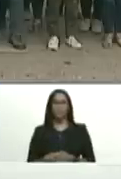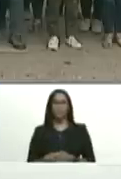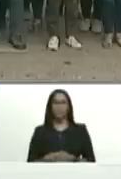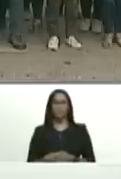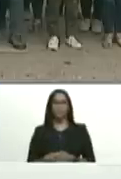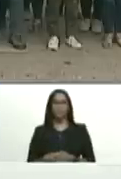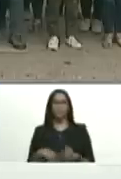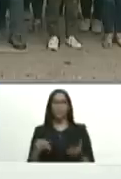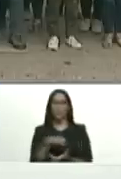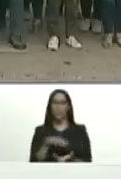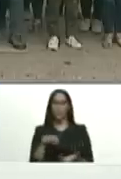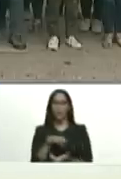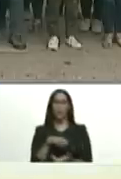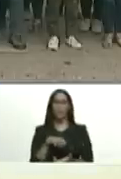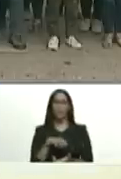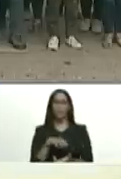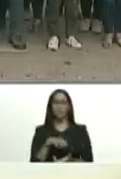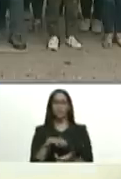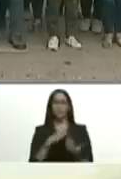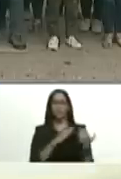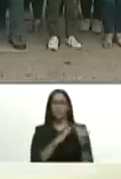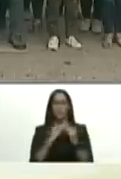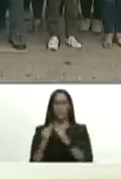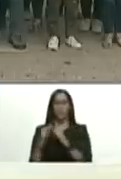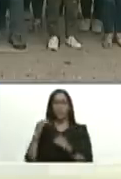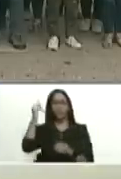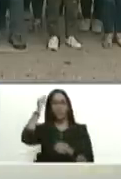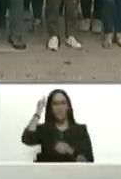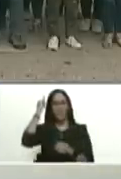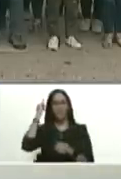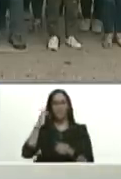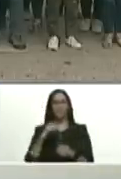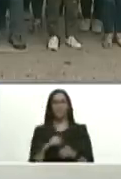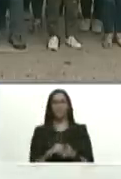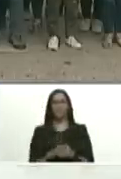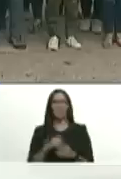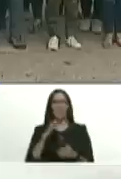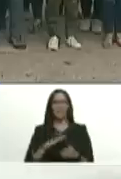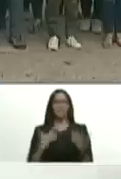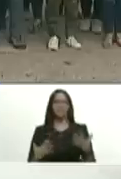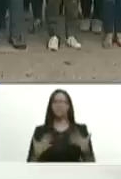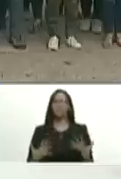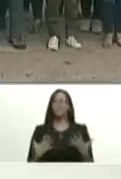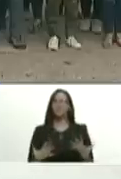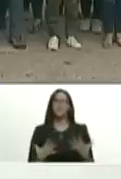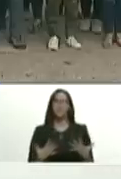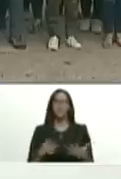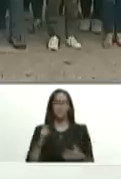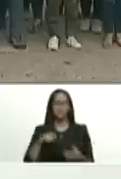Es el problema. Las comunidades de Yaracuy están gimiendo, gritando.